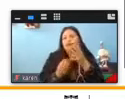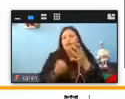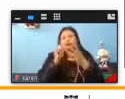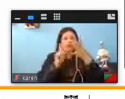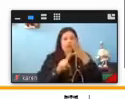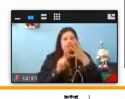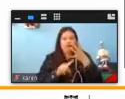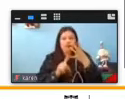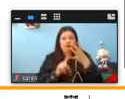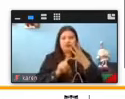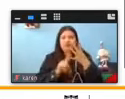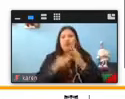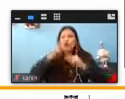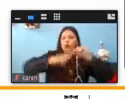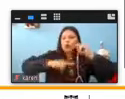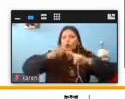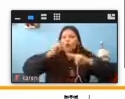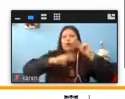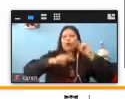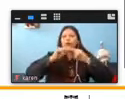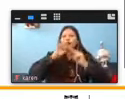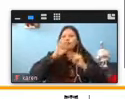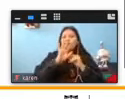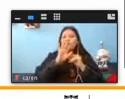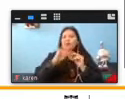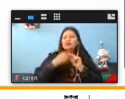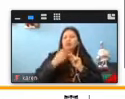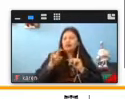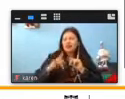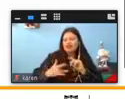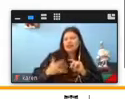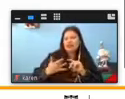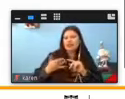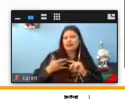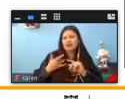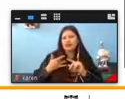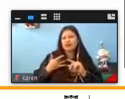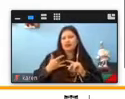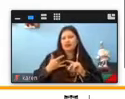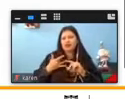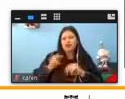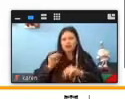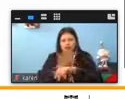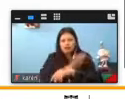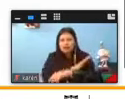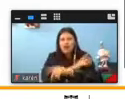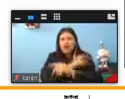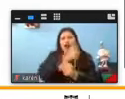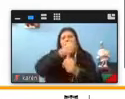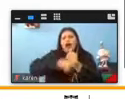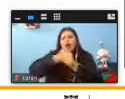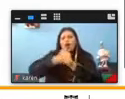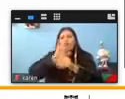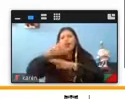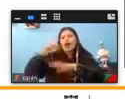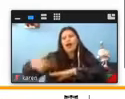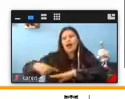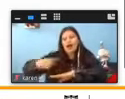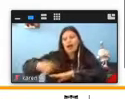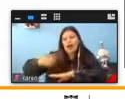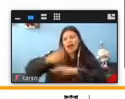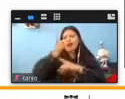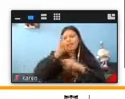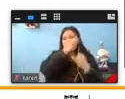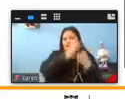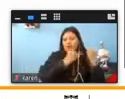también a la construcción de sentido en cada una de estas tradiciones e identidades que